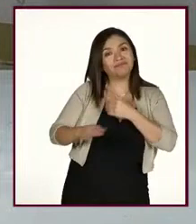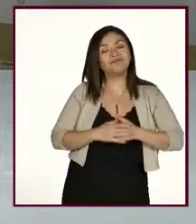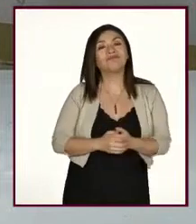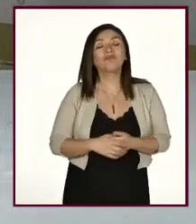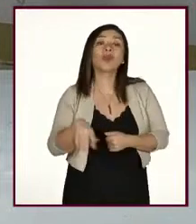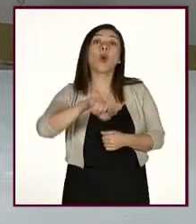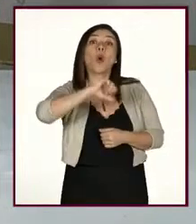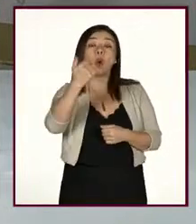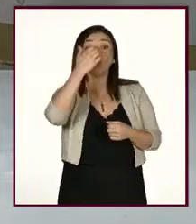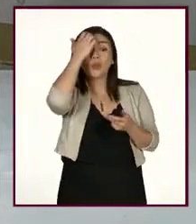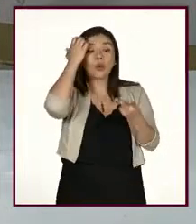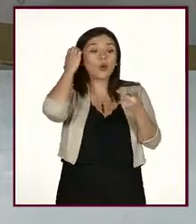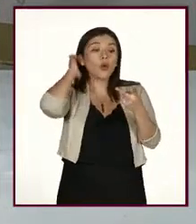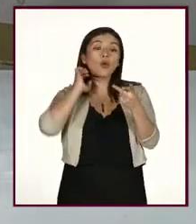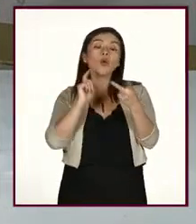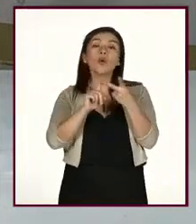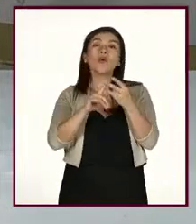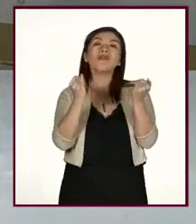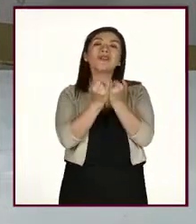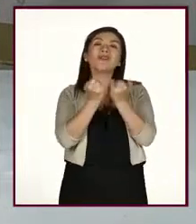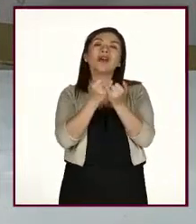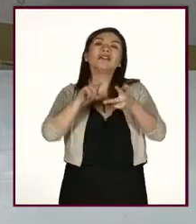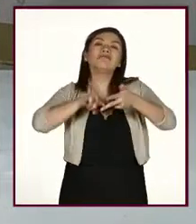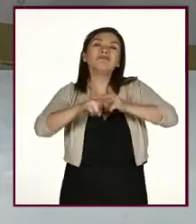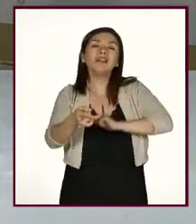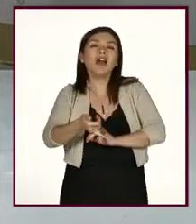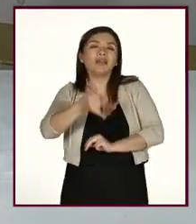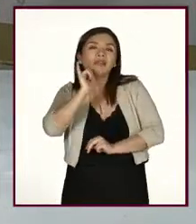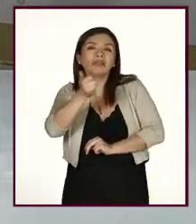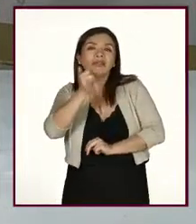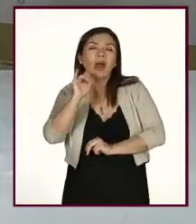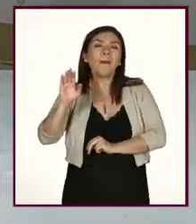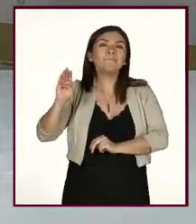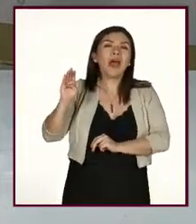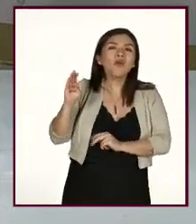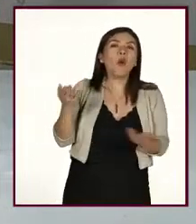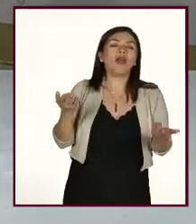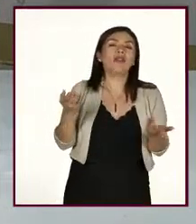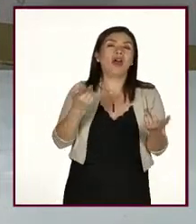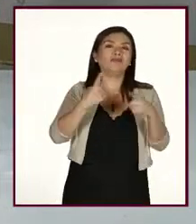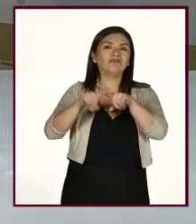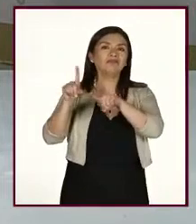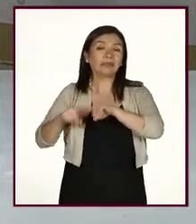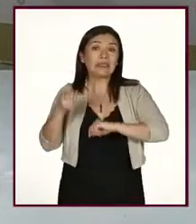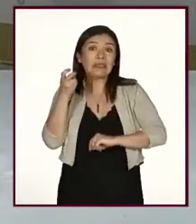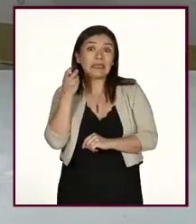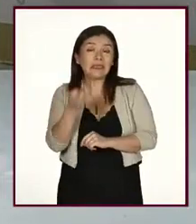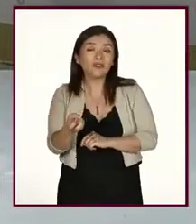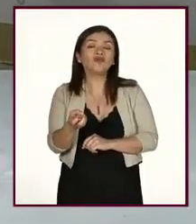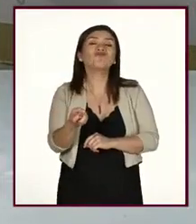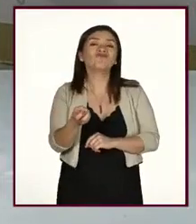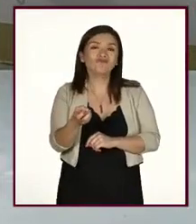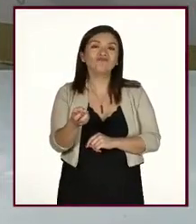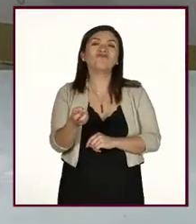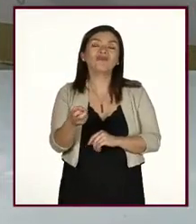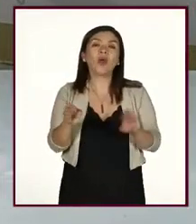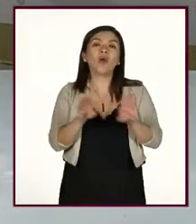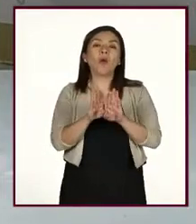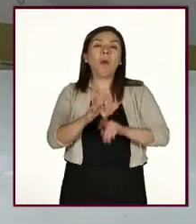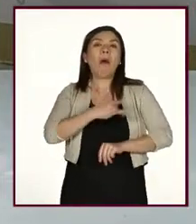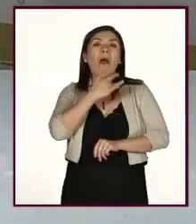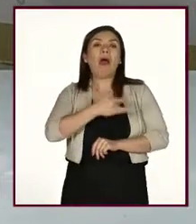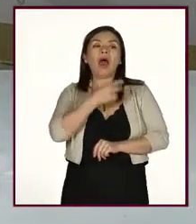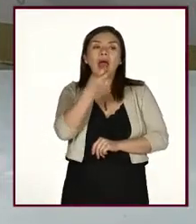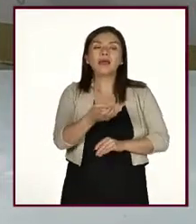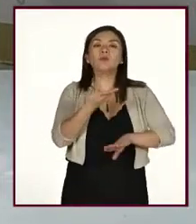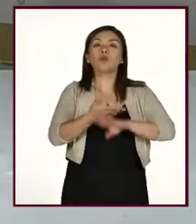un poquito, pues es el consumo de sustancias, alcohol, marihuana. Entonces, de ahí, pues, viendo la